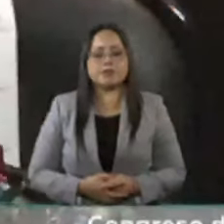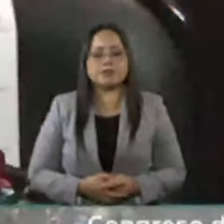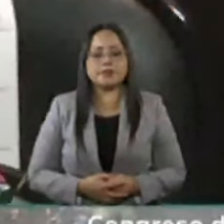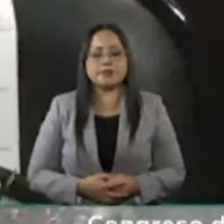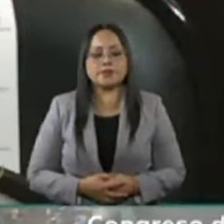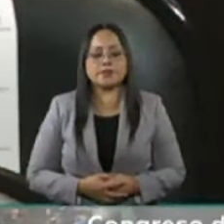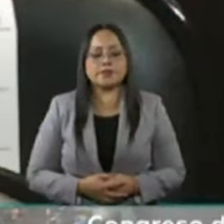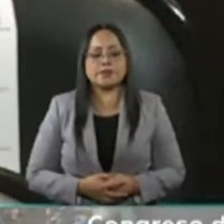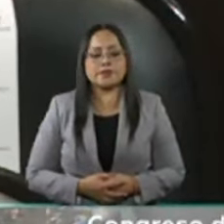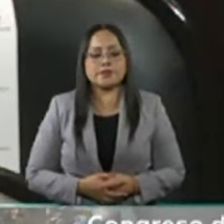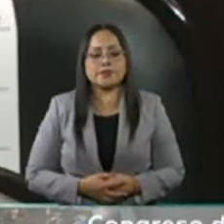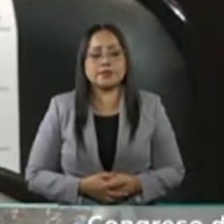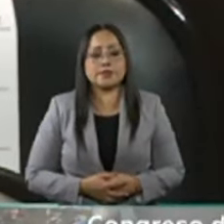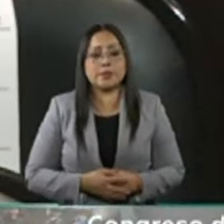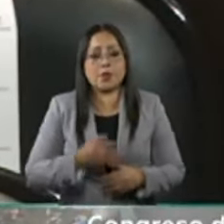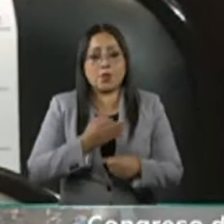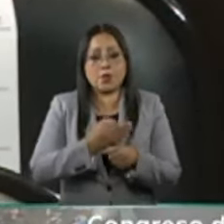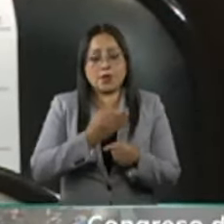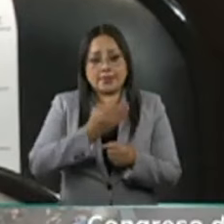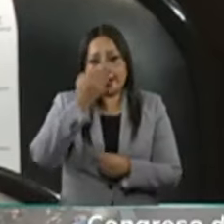tiempo de sororidad,